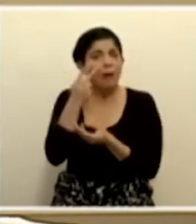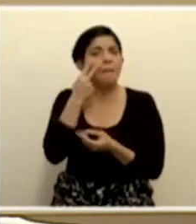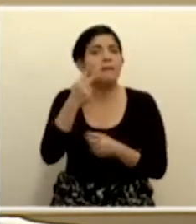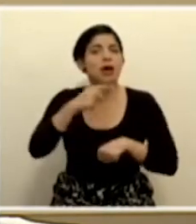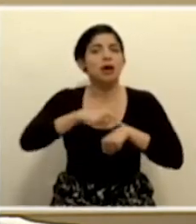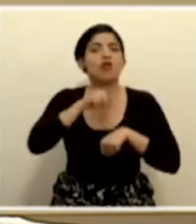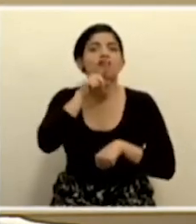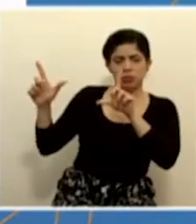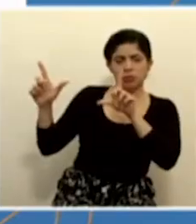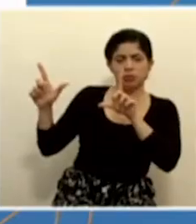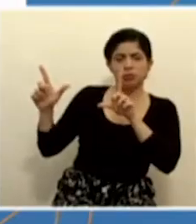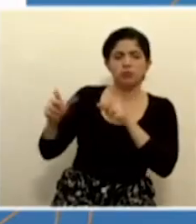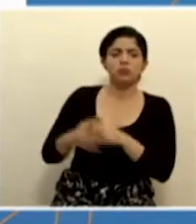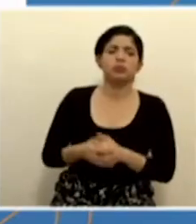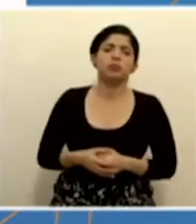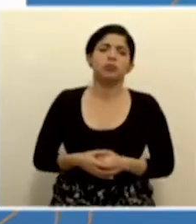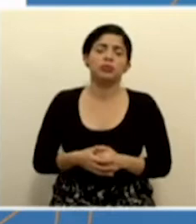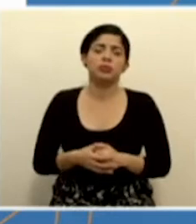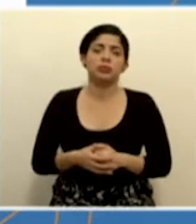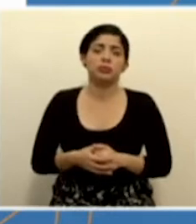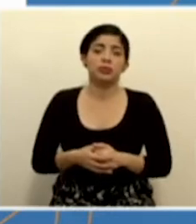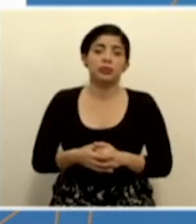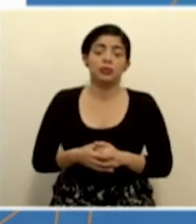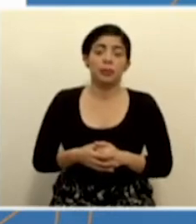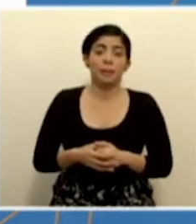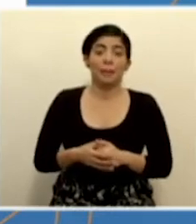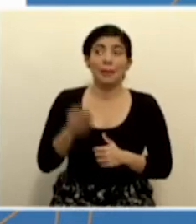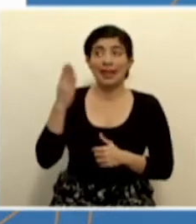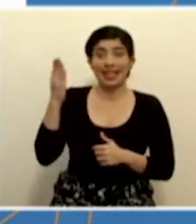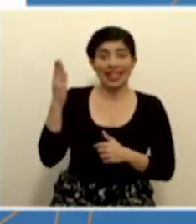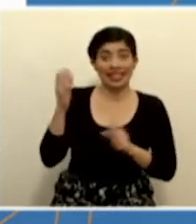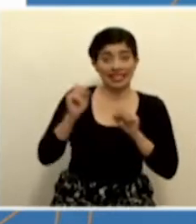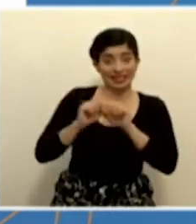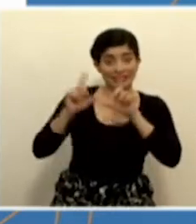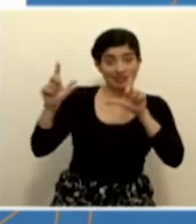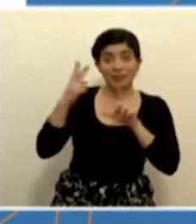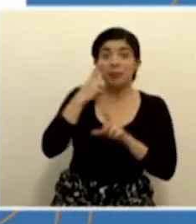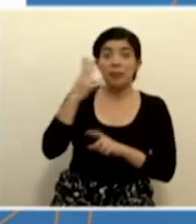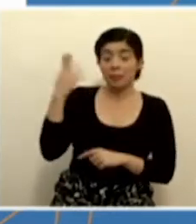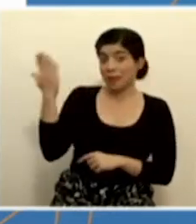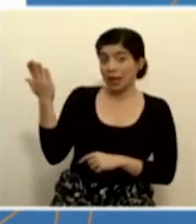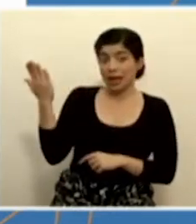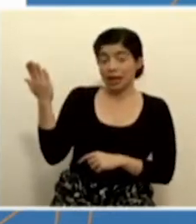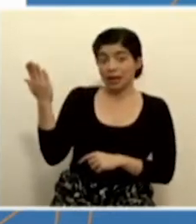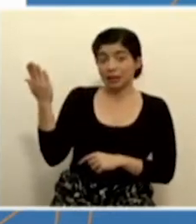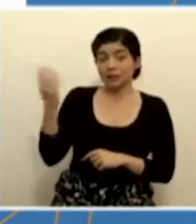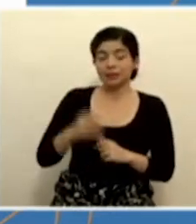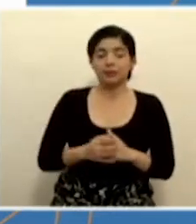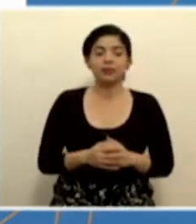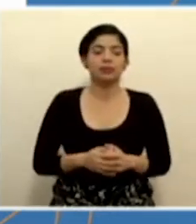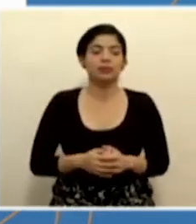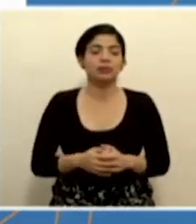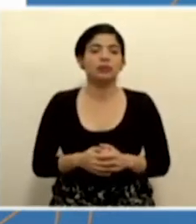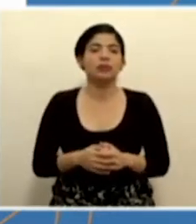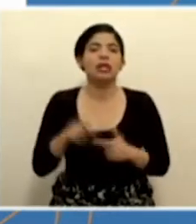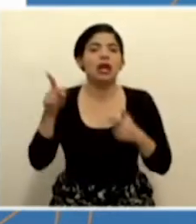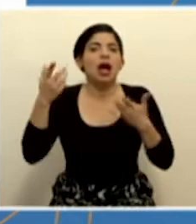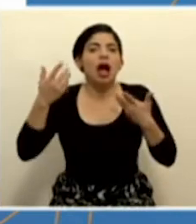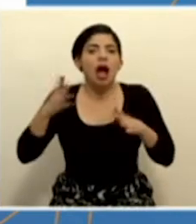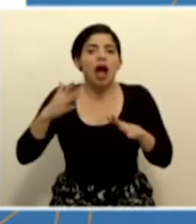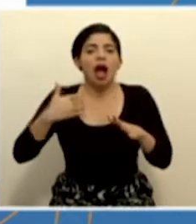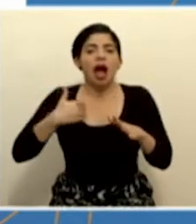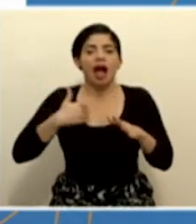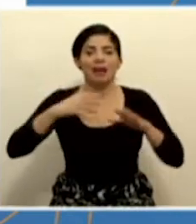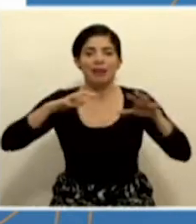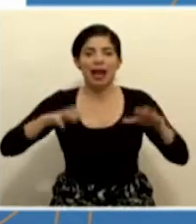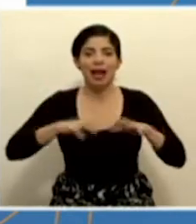prácticamente en la sala ya en estas diapositivas que ustedes tienen aquí este en pantalla ya se incorpora en las secciones que